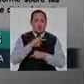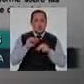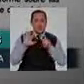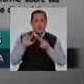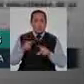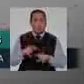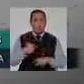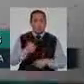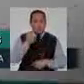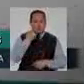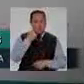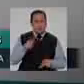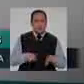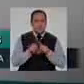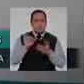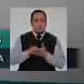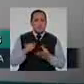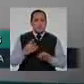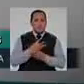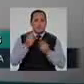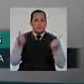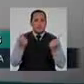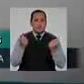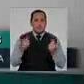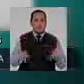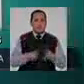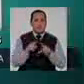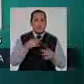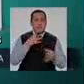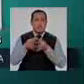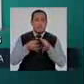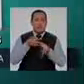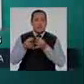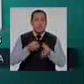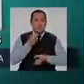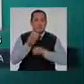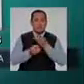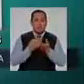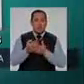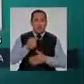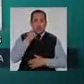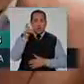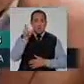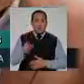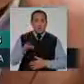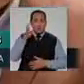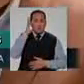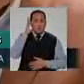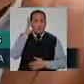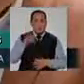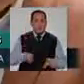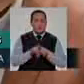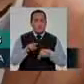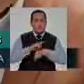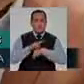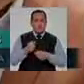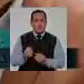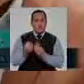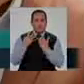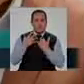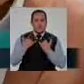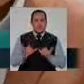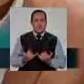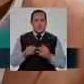se conoció que había desaparecido. Así lo informó el legislador fujimorista. Entonces inmediatamente